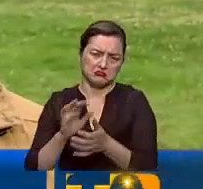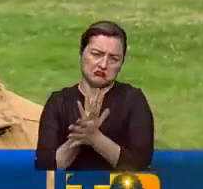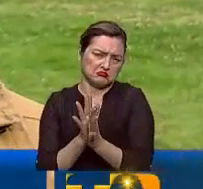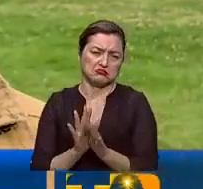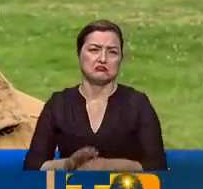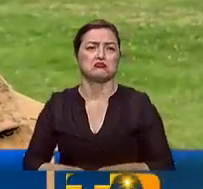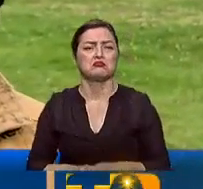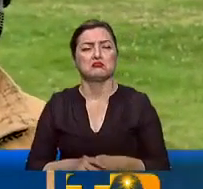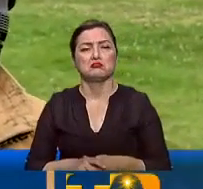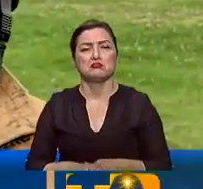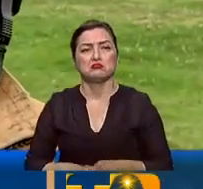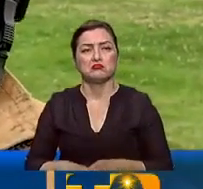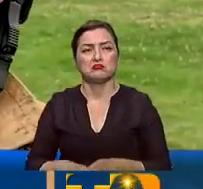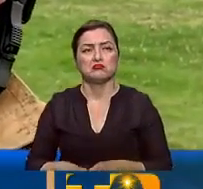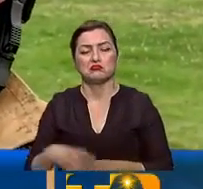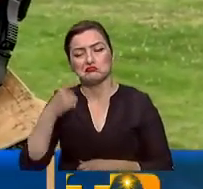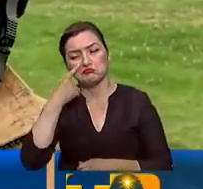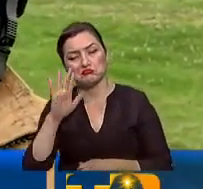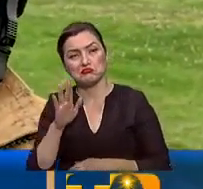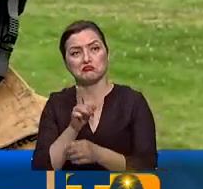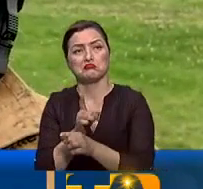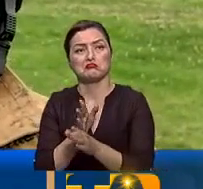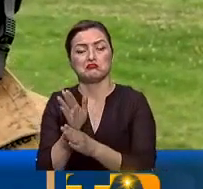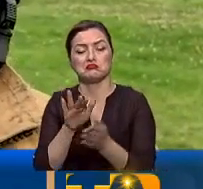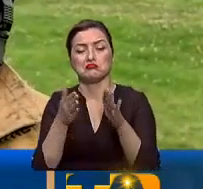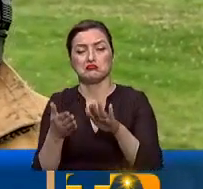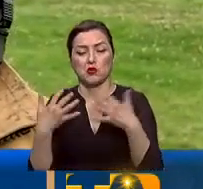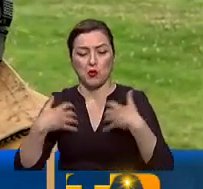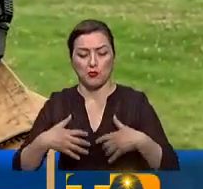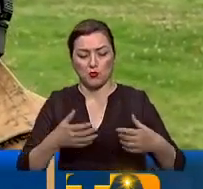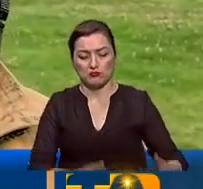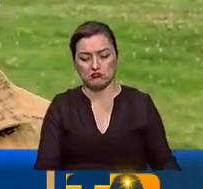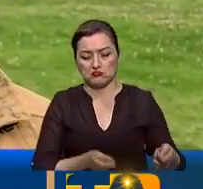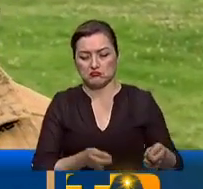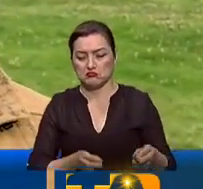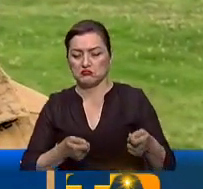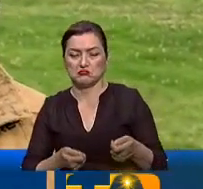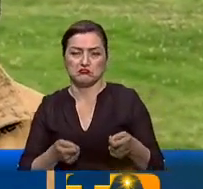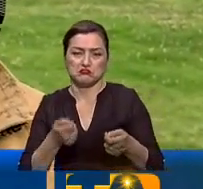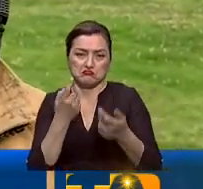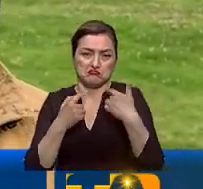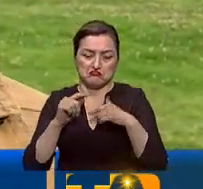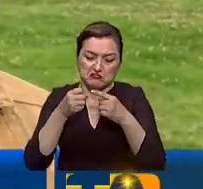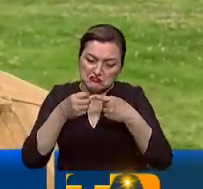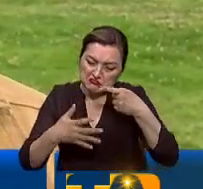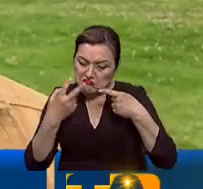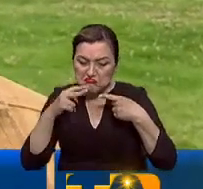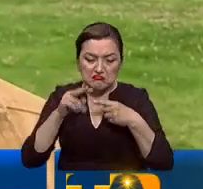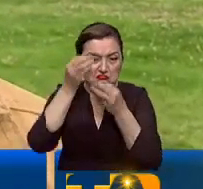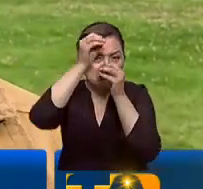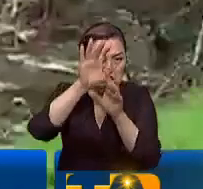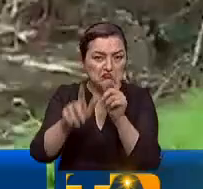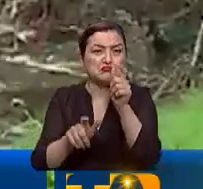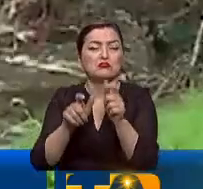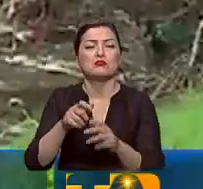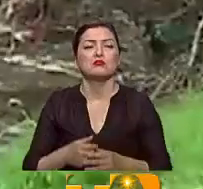mencioné, hay que esperar que criminalística venga para poder moverle al cuerpo y verle algunos rasgos, características, para poder informar a la